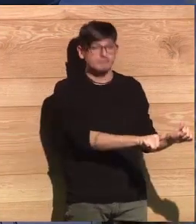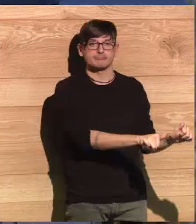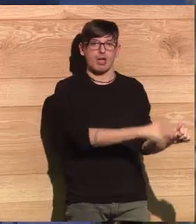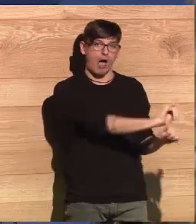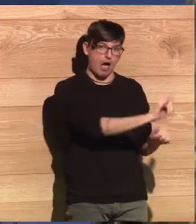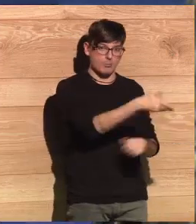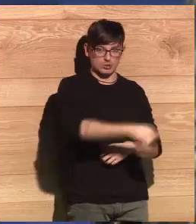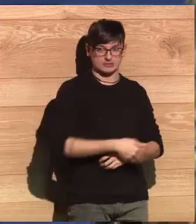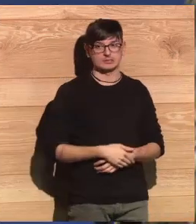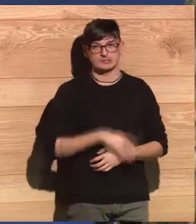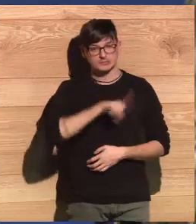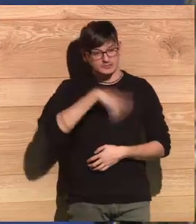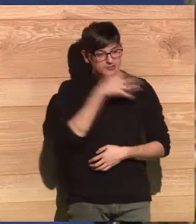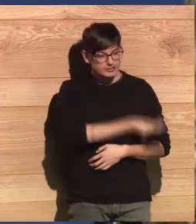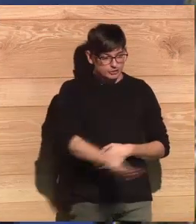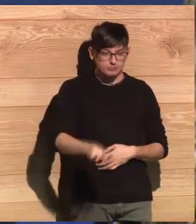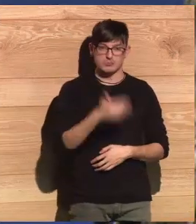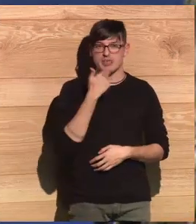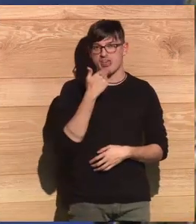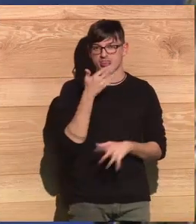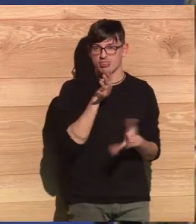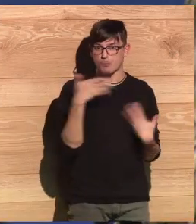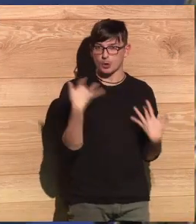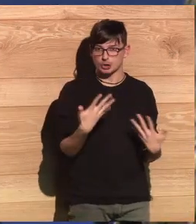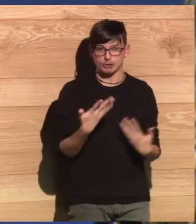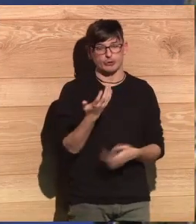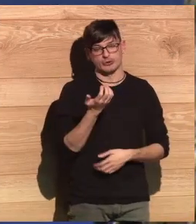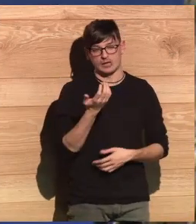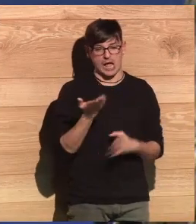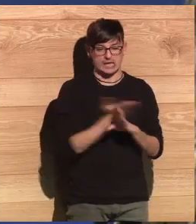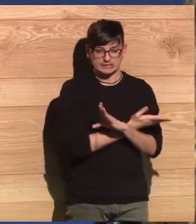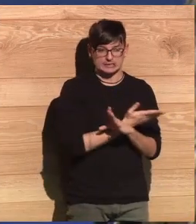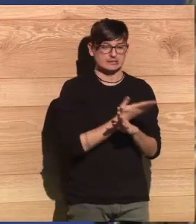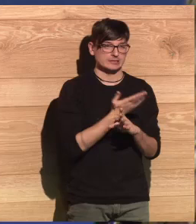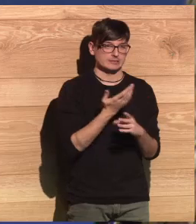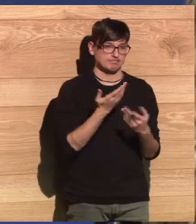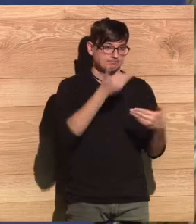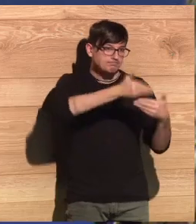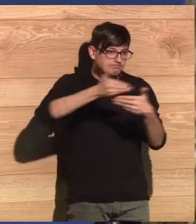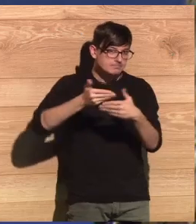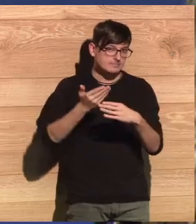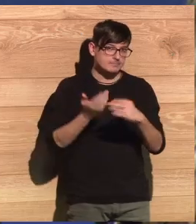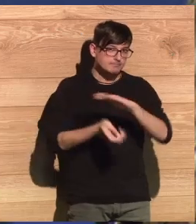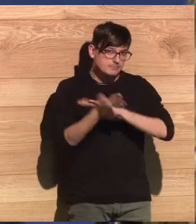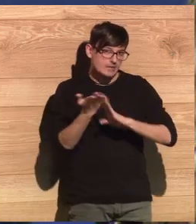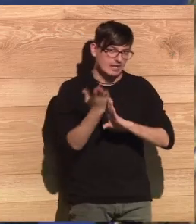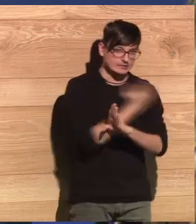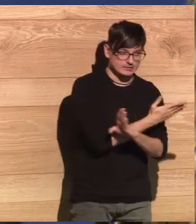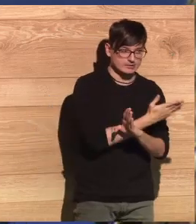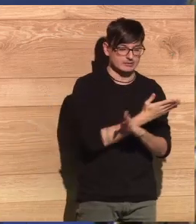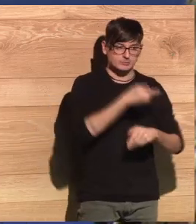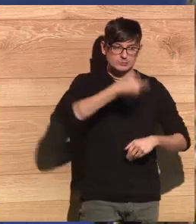tan importante que los niños a una edad temprana, como digo, antes de que empiecen a entrar esos limitantes, estén expuestos a